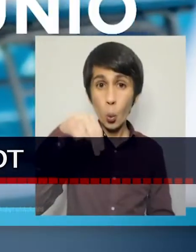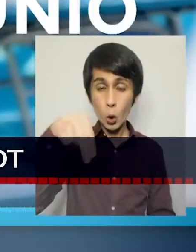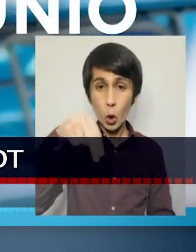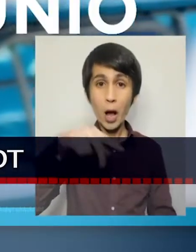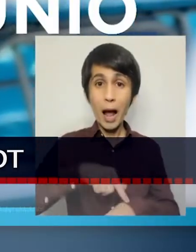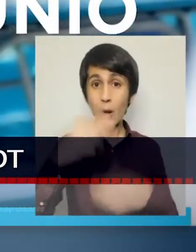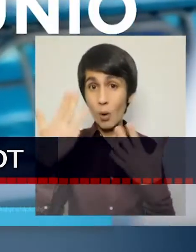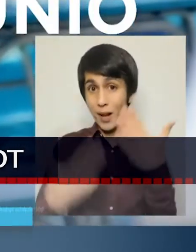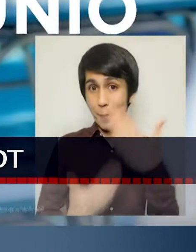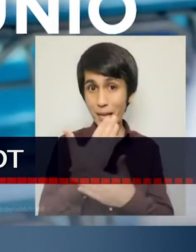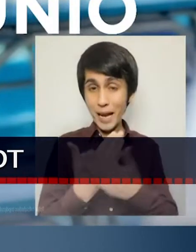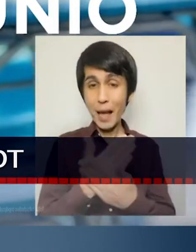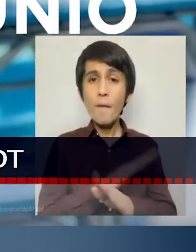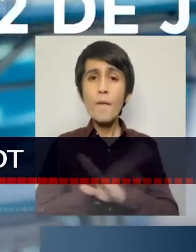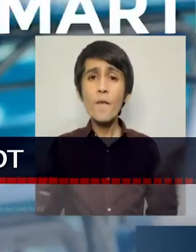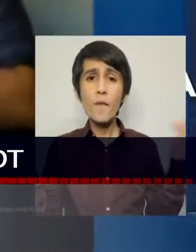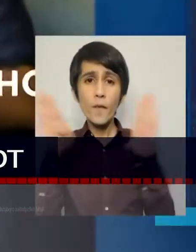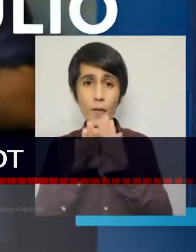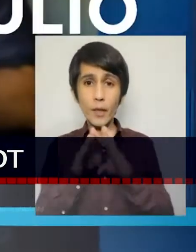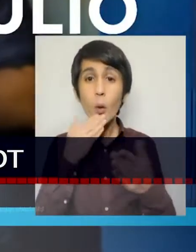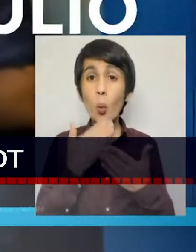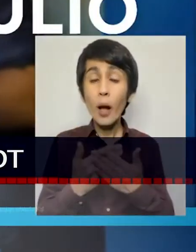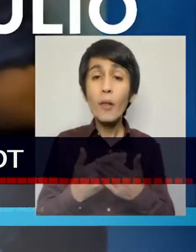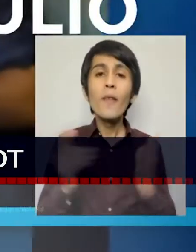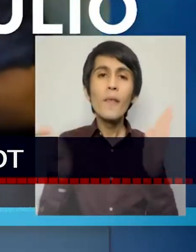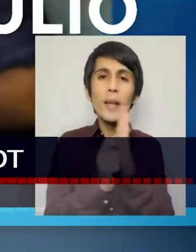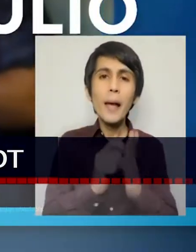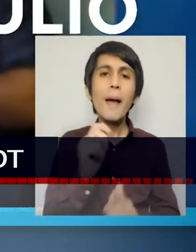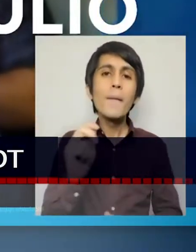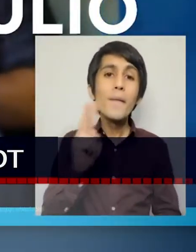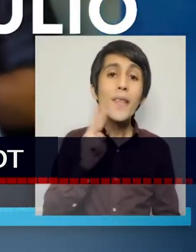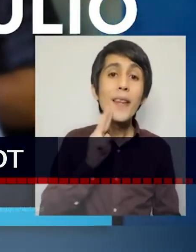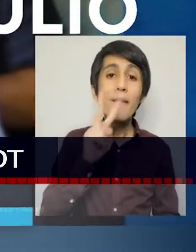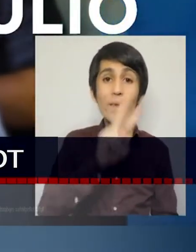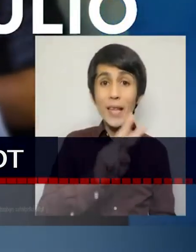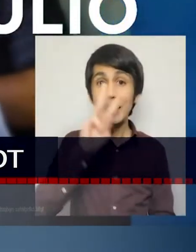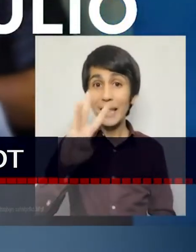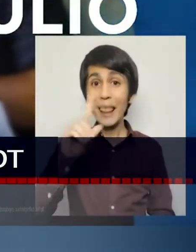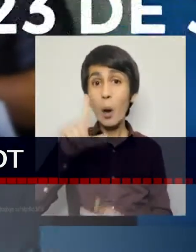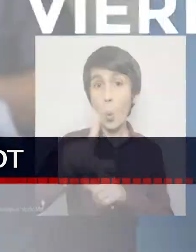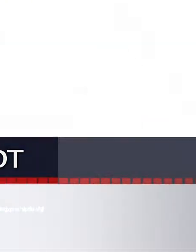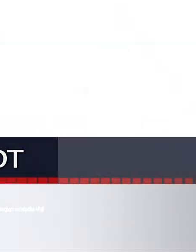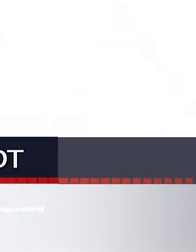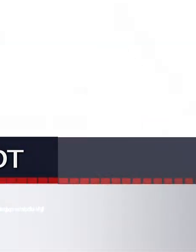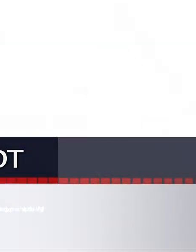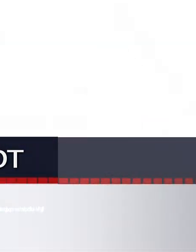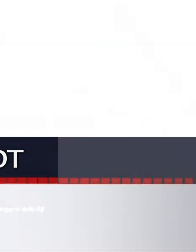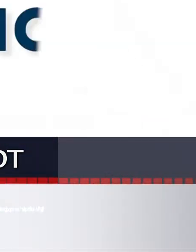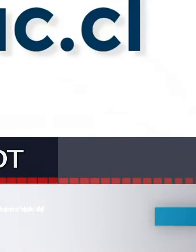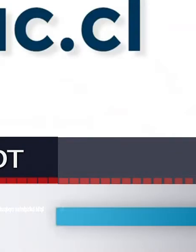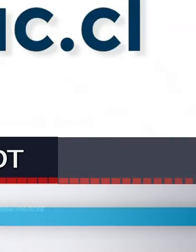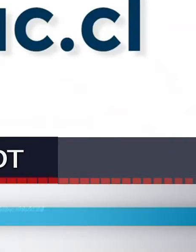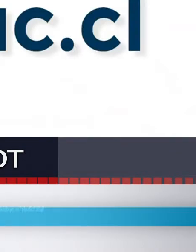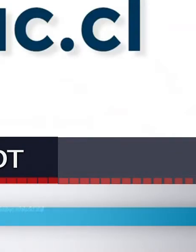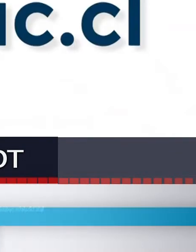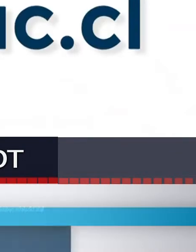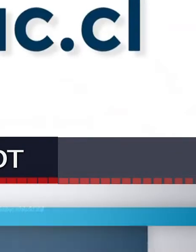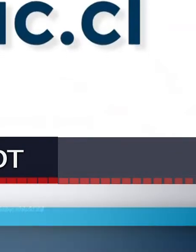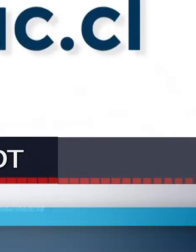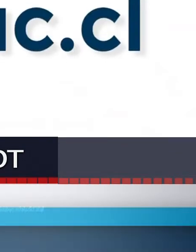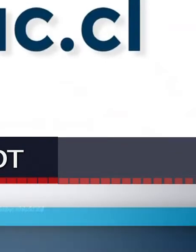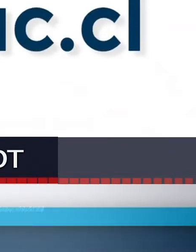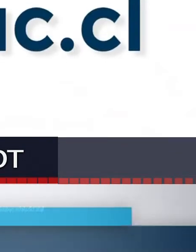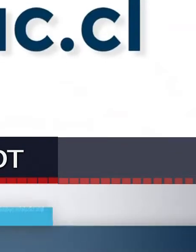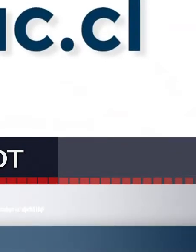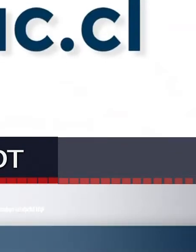Chile, ambos organismos encargados de la aplicación de la prueba de transición universitaria, indican que la rendición de esta prueba será en dos